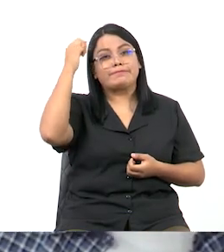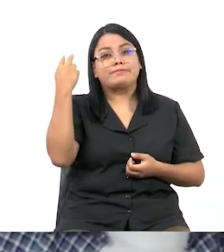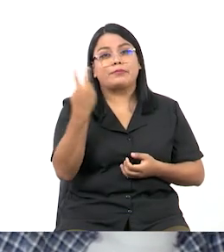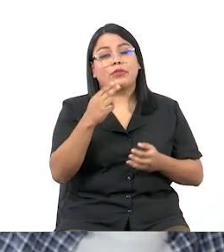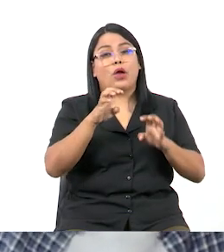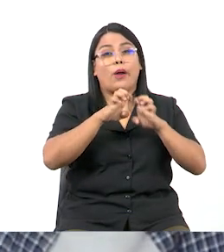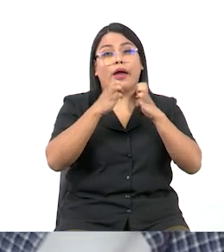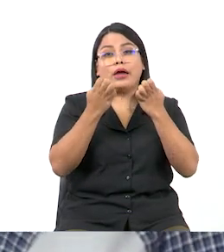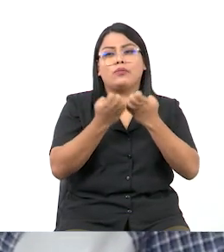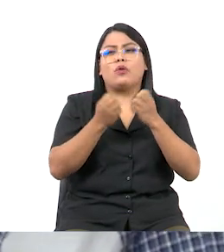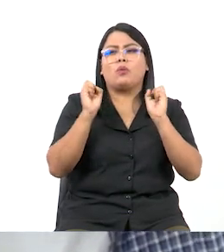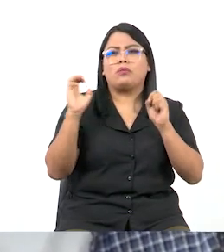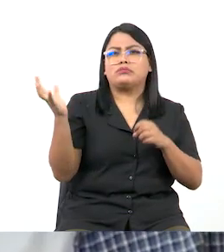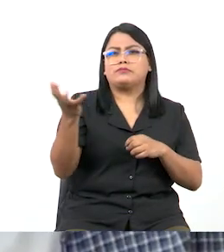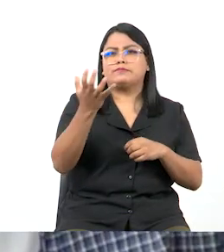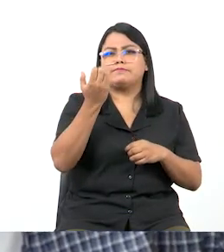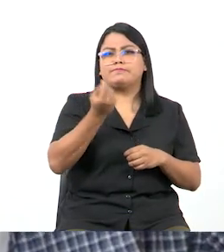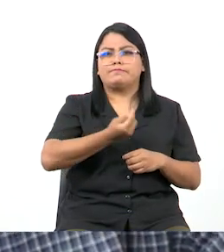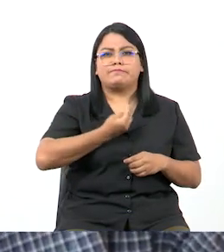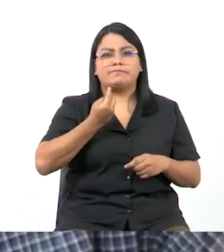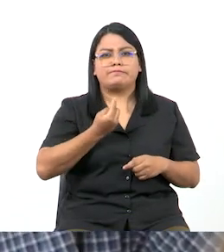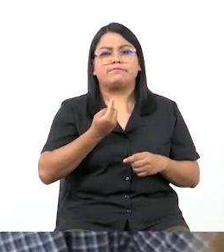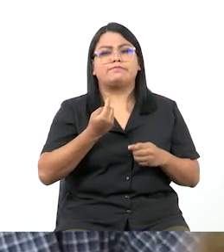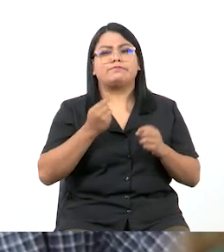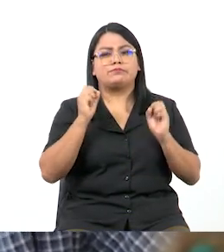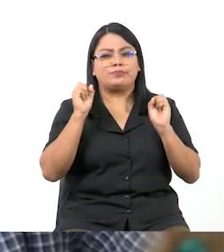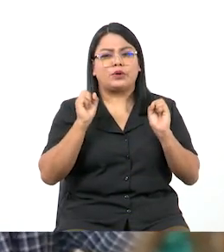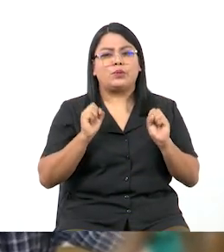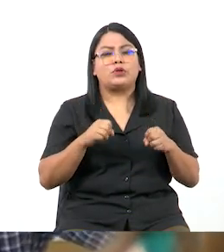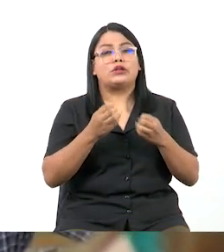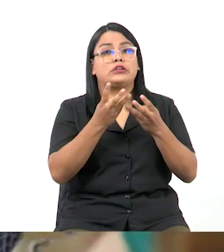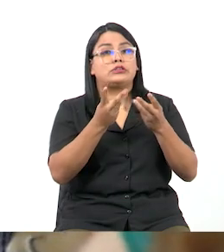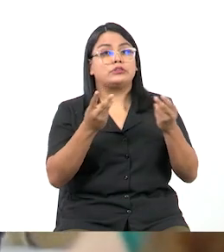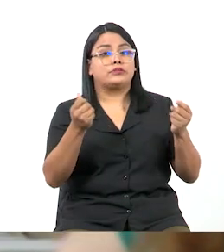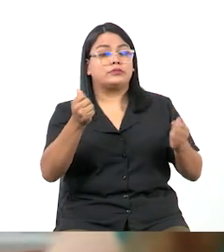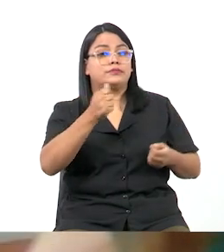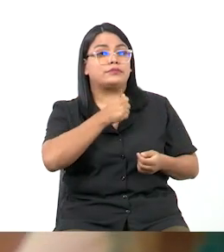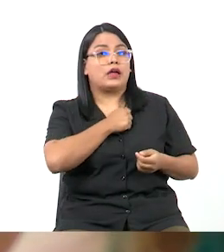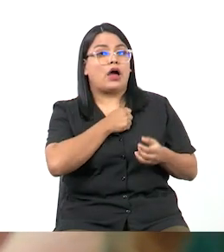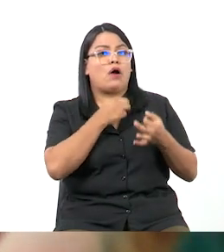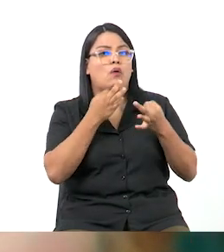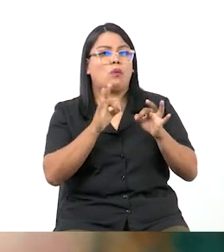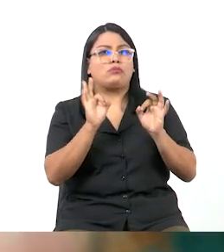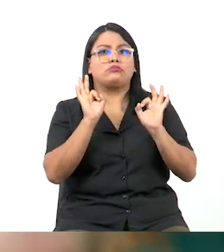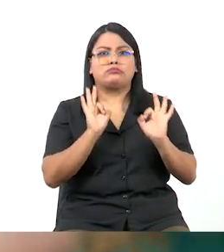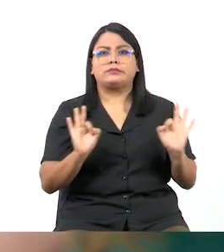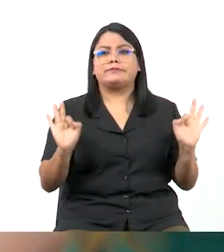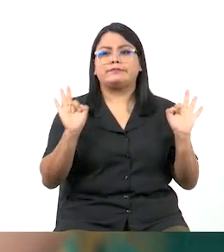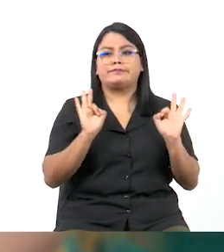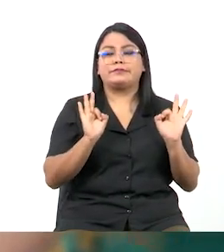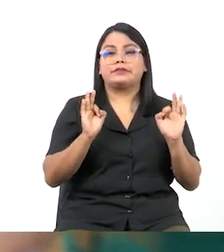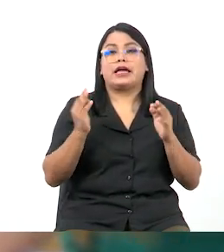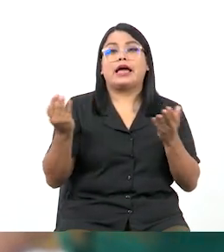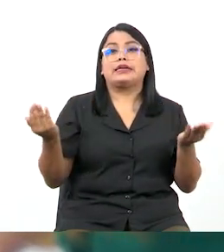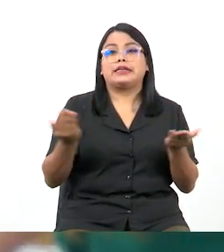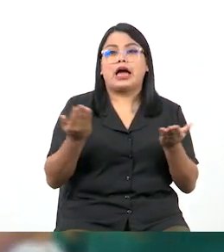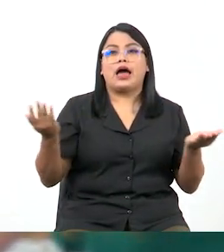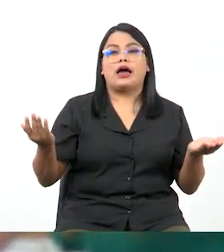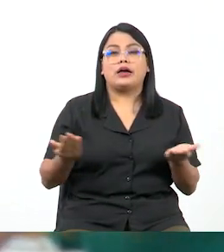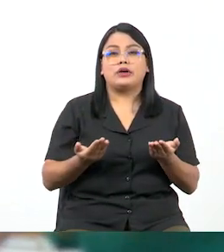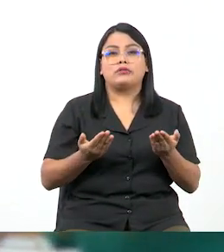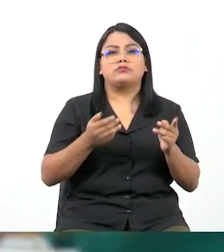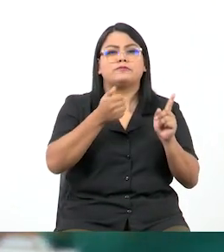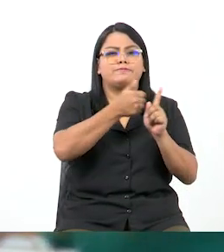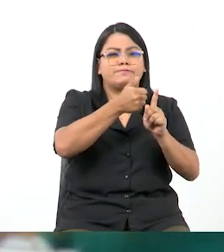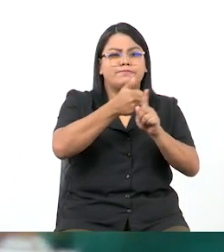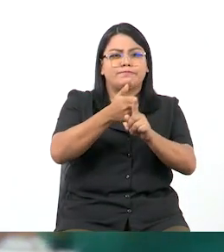en pares o equipos y logre así la autonomía suficiente para resolver las tareas de forma efectiva. Las acciones a